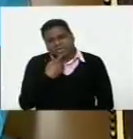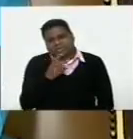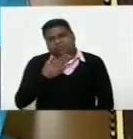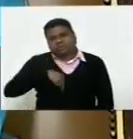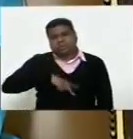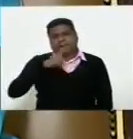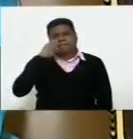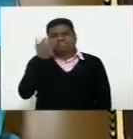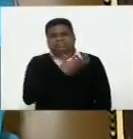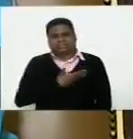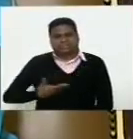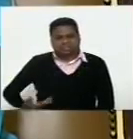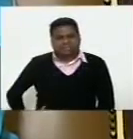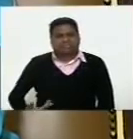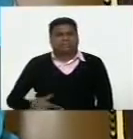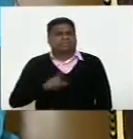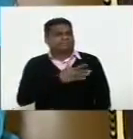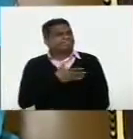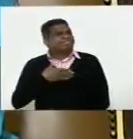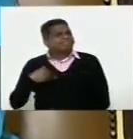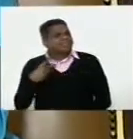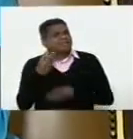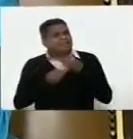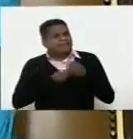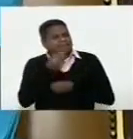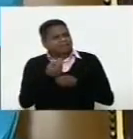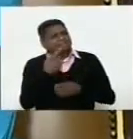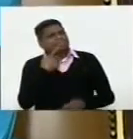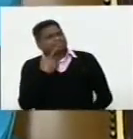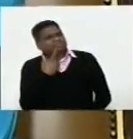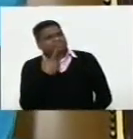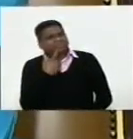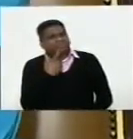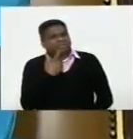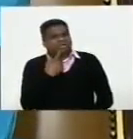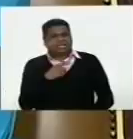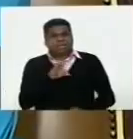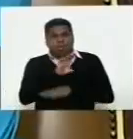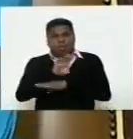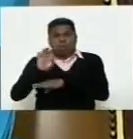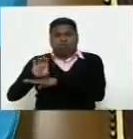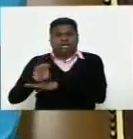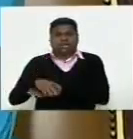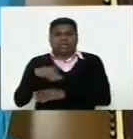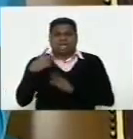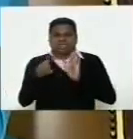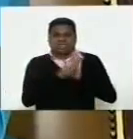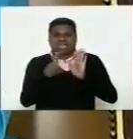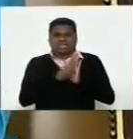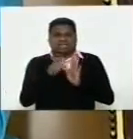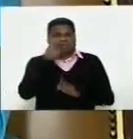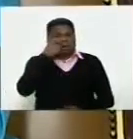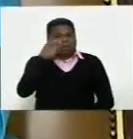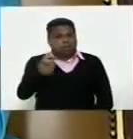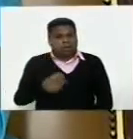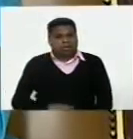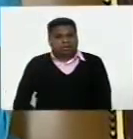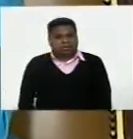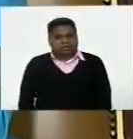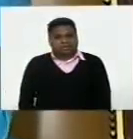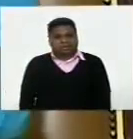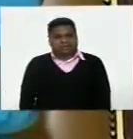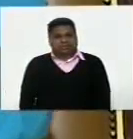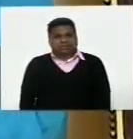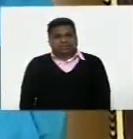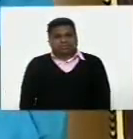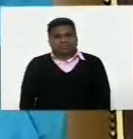presidente obrero Nicolás Maduro, de ser garante de la protección de los derechos del pueblo, de